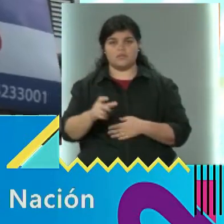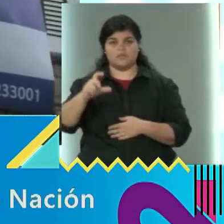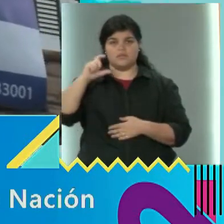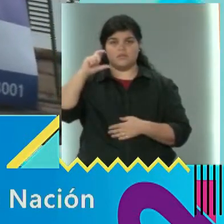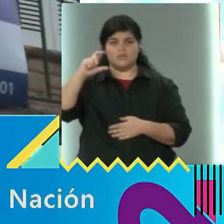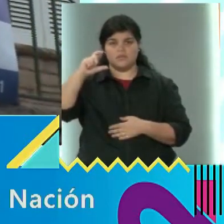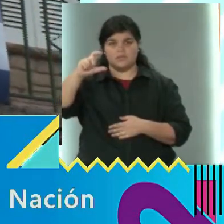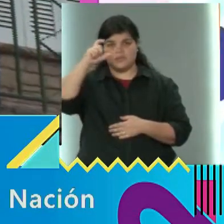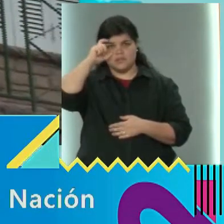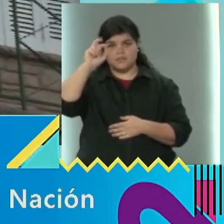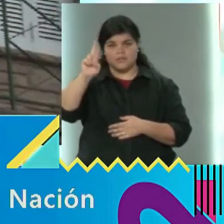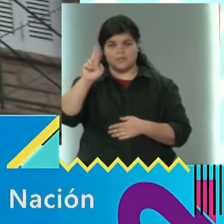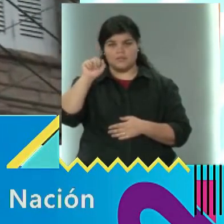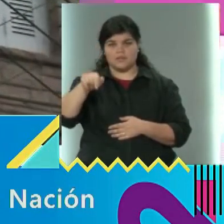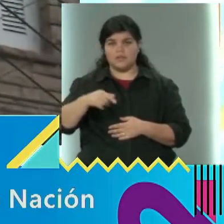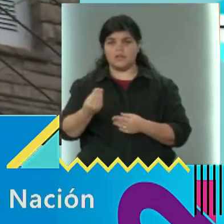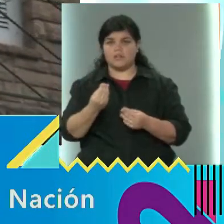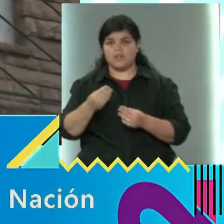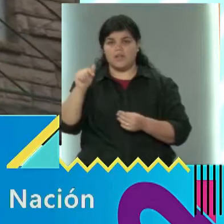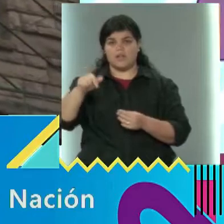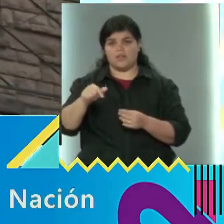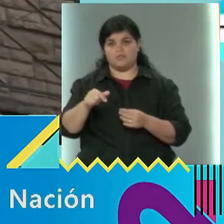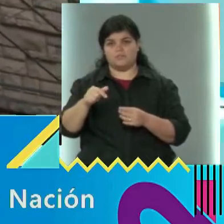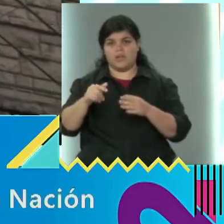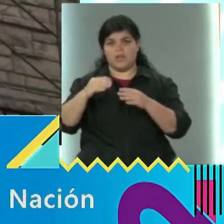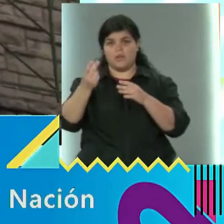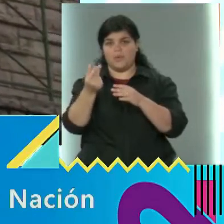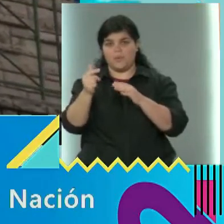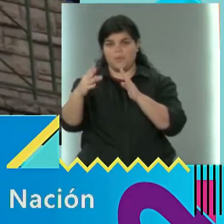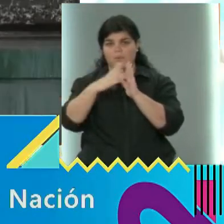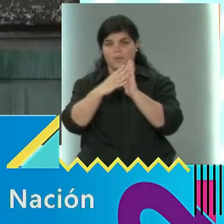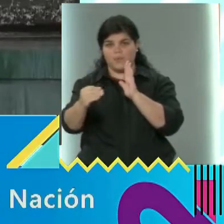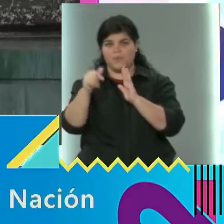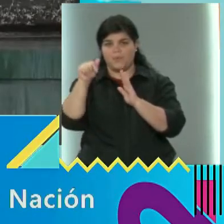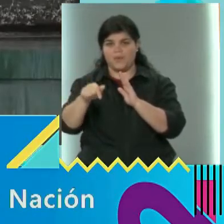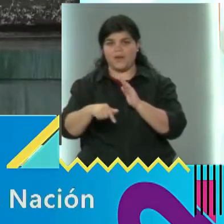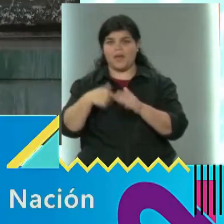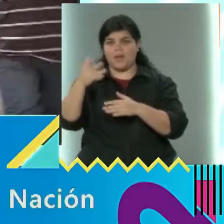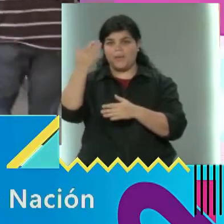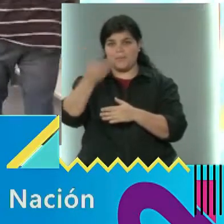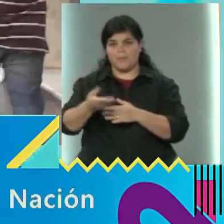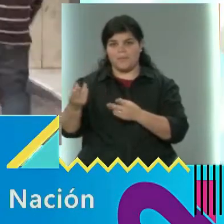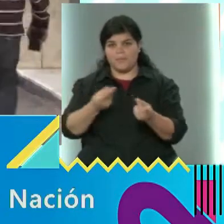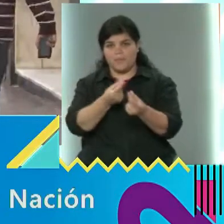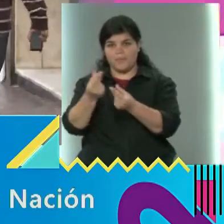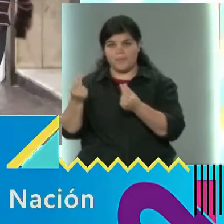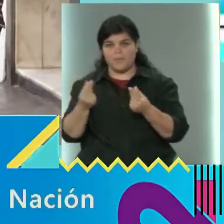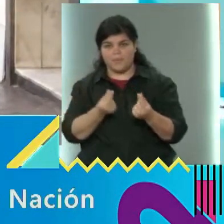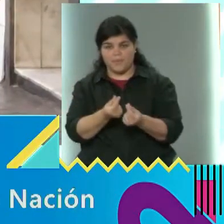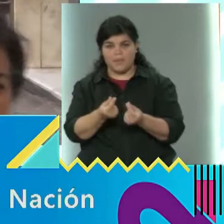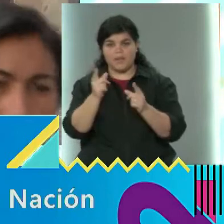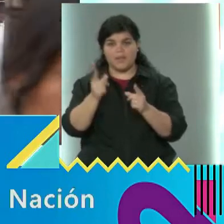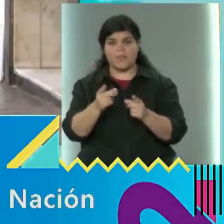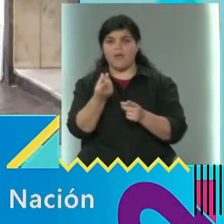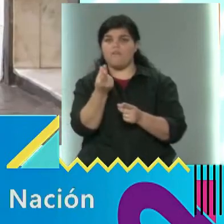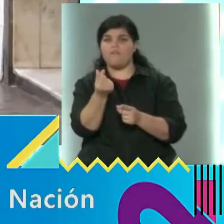ISER es el coeficiente de estabilización de referencia. Sí. Que refleja el índice de precio al consumidor, claro, y está expresado en valores